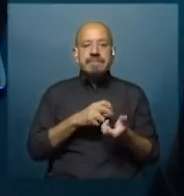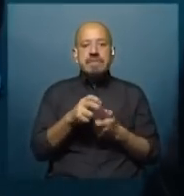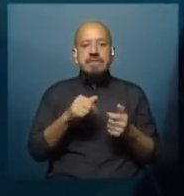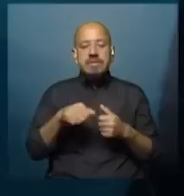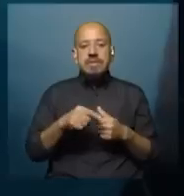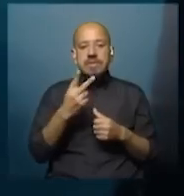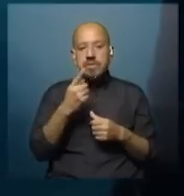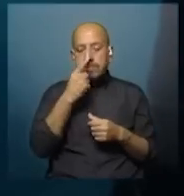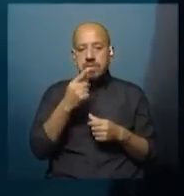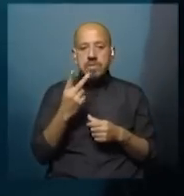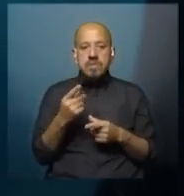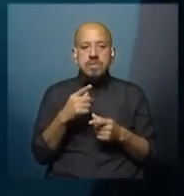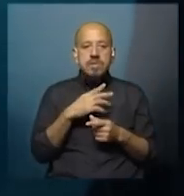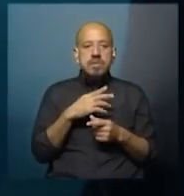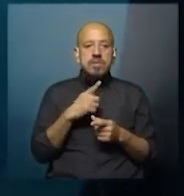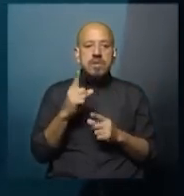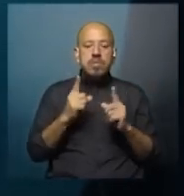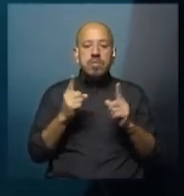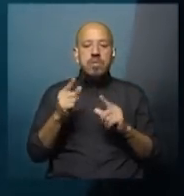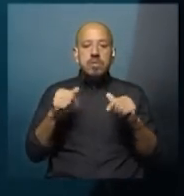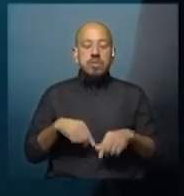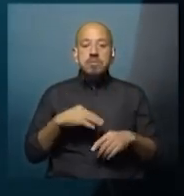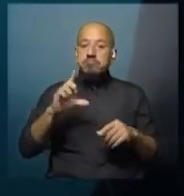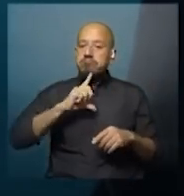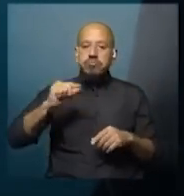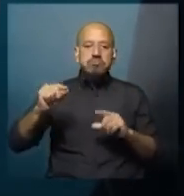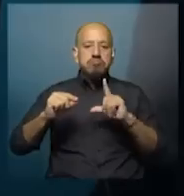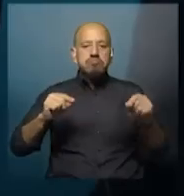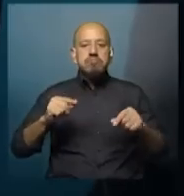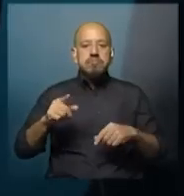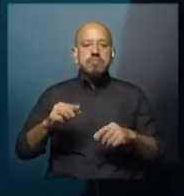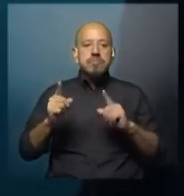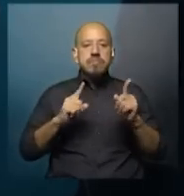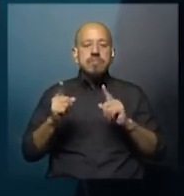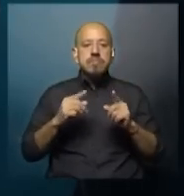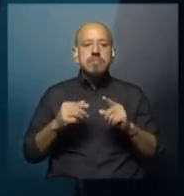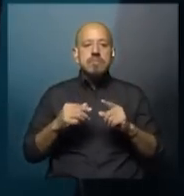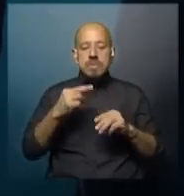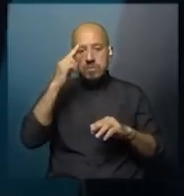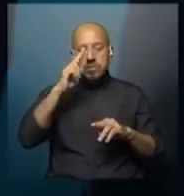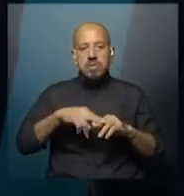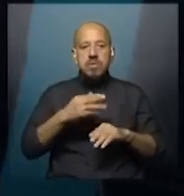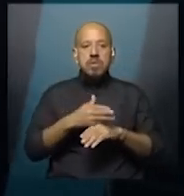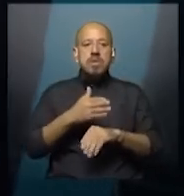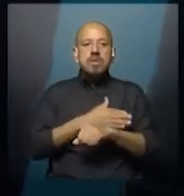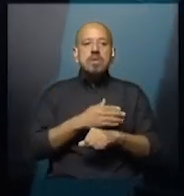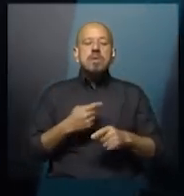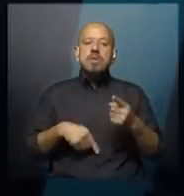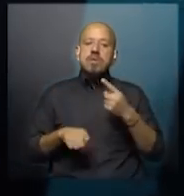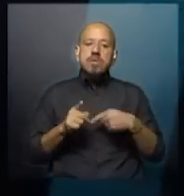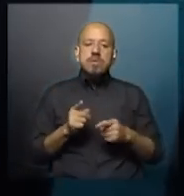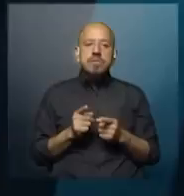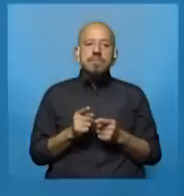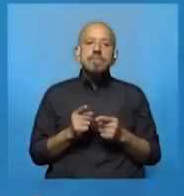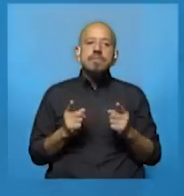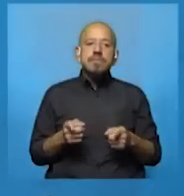2002 hay algunos que no cayeron se escaparon otros se murieron Antes de que los procesen entonces todo esto